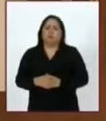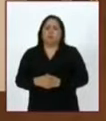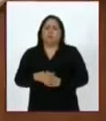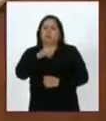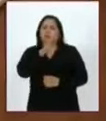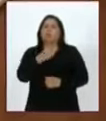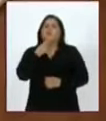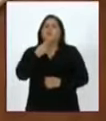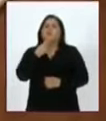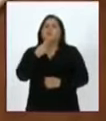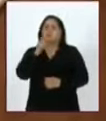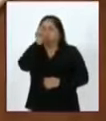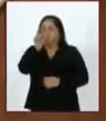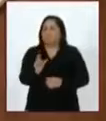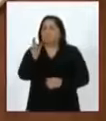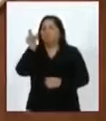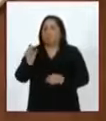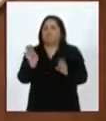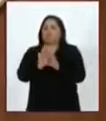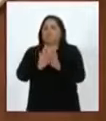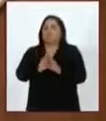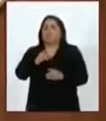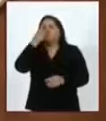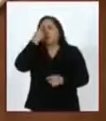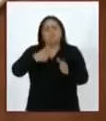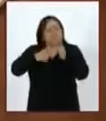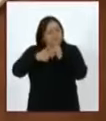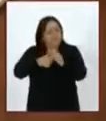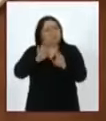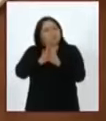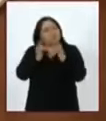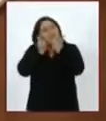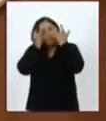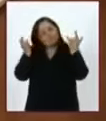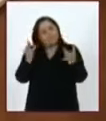Utiliza los recuadros en forma de panel para seguir narrando la historia.